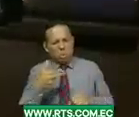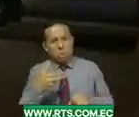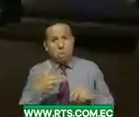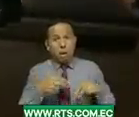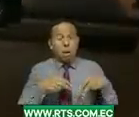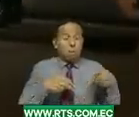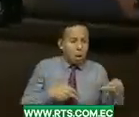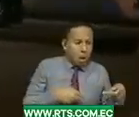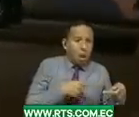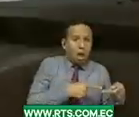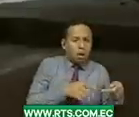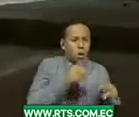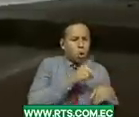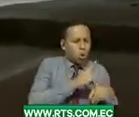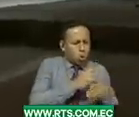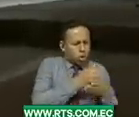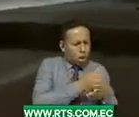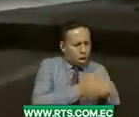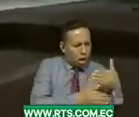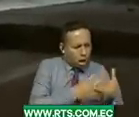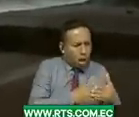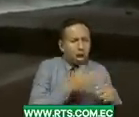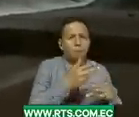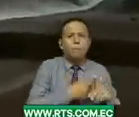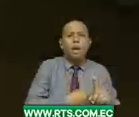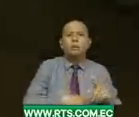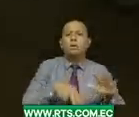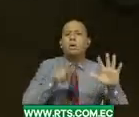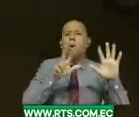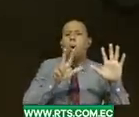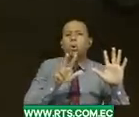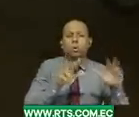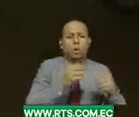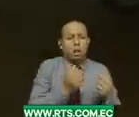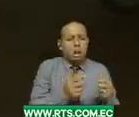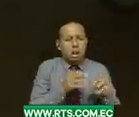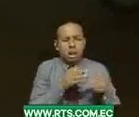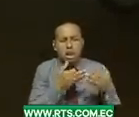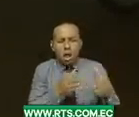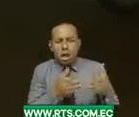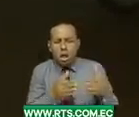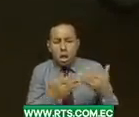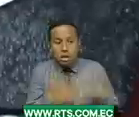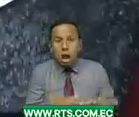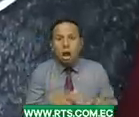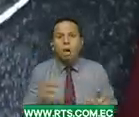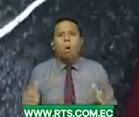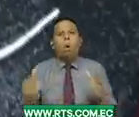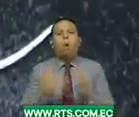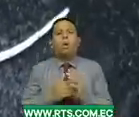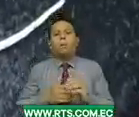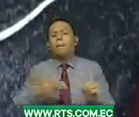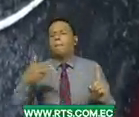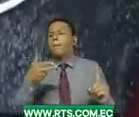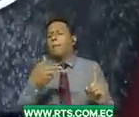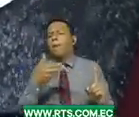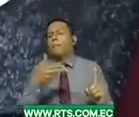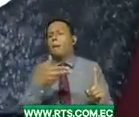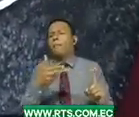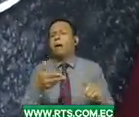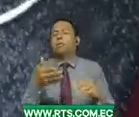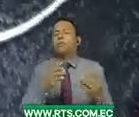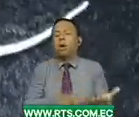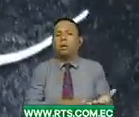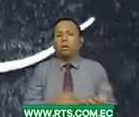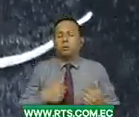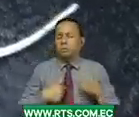de un segundo atentado. 8 meses después la acribillaron a tiros en Manta, provincia de Manabí. Escuchamos los disparos y nos salimos y fuimos a dar la